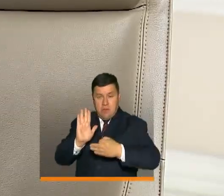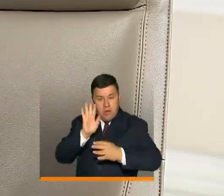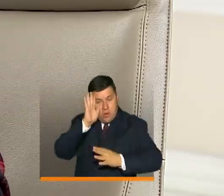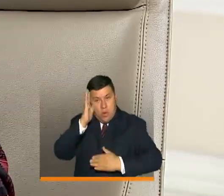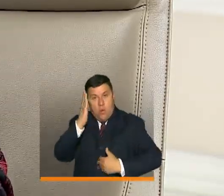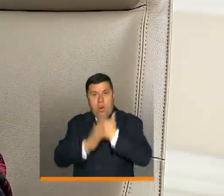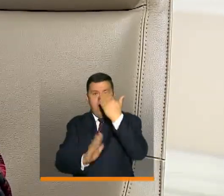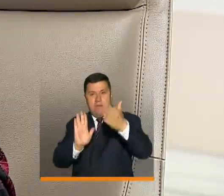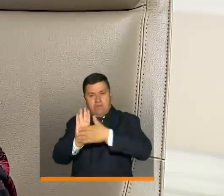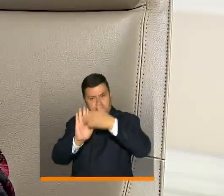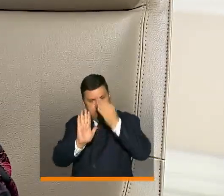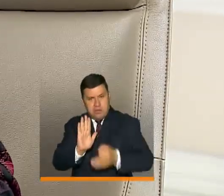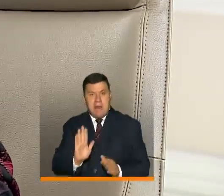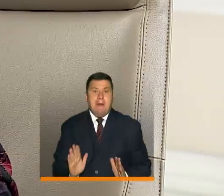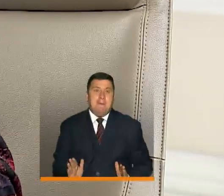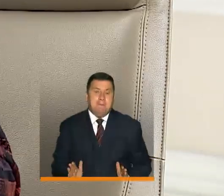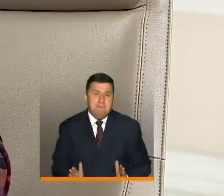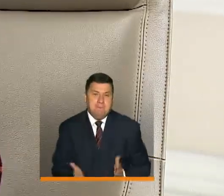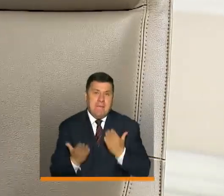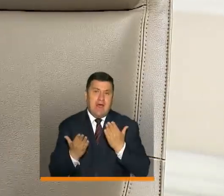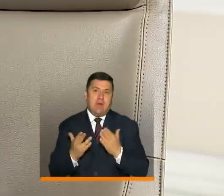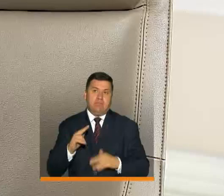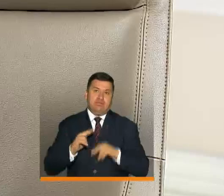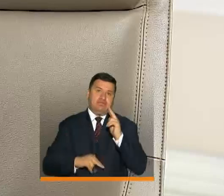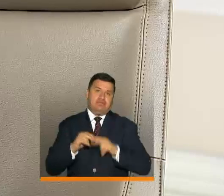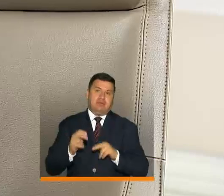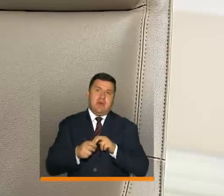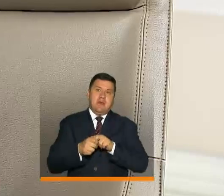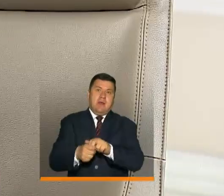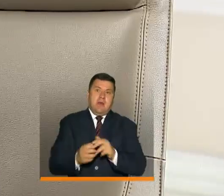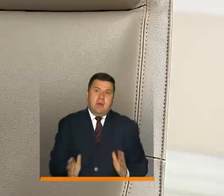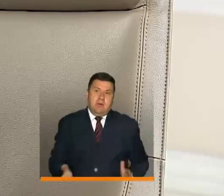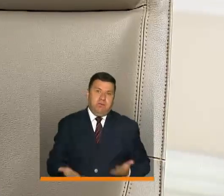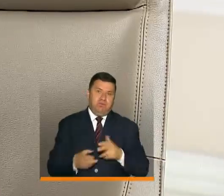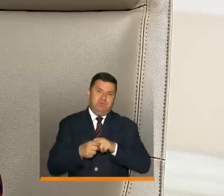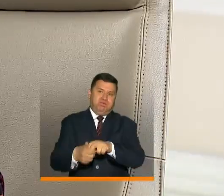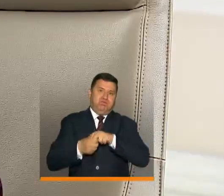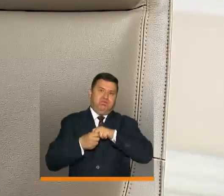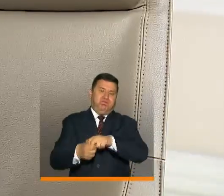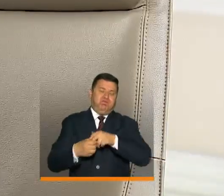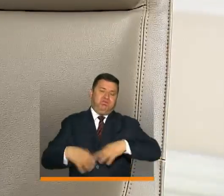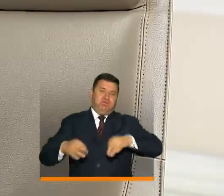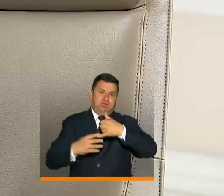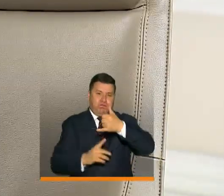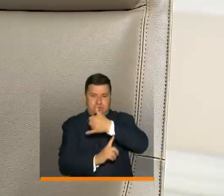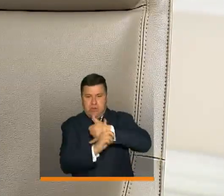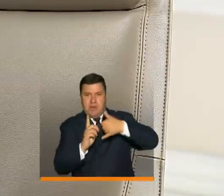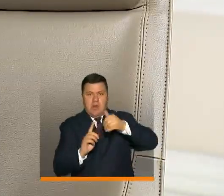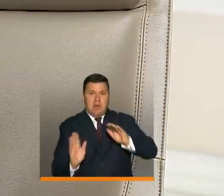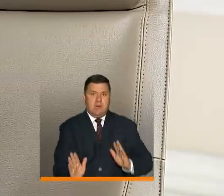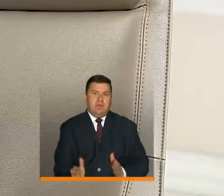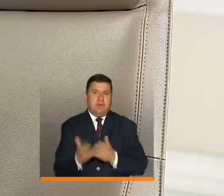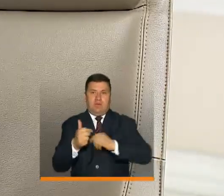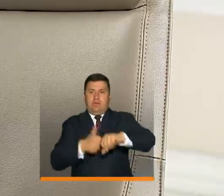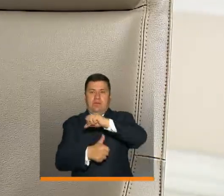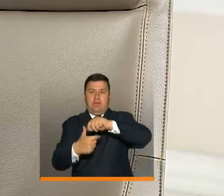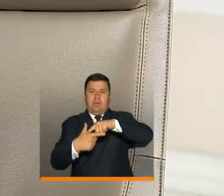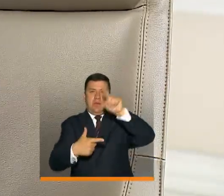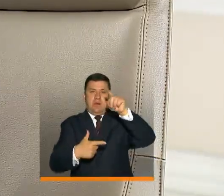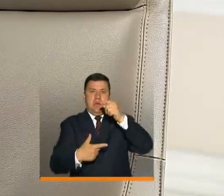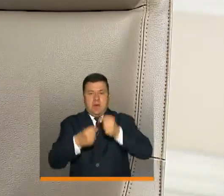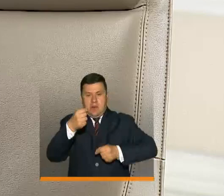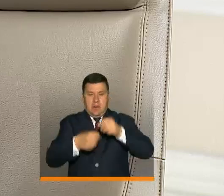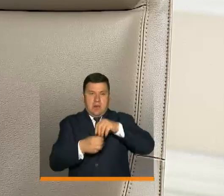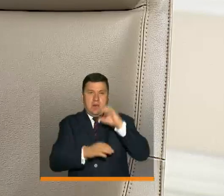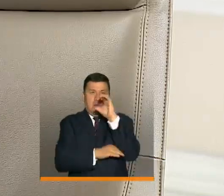que va a permitir no solamente mejorar la infraestructura de transporte, sino ser parte fundamental de la repotenciación y reactivación de las